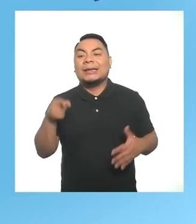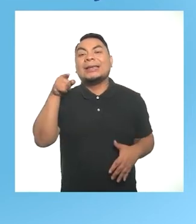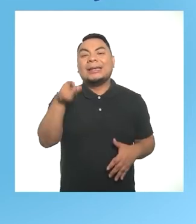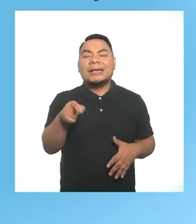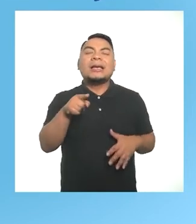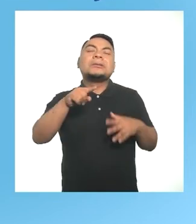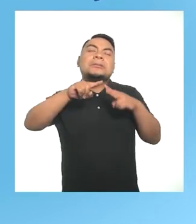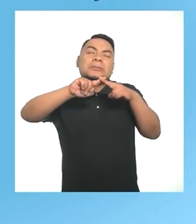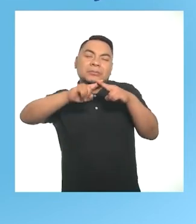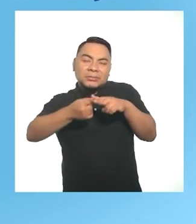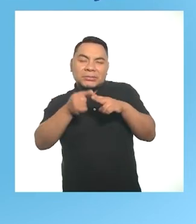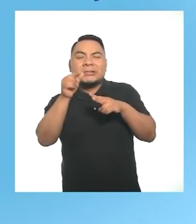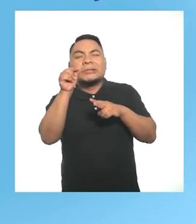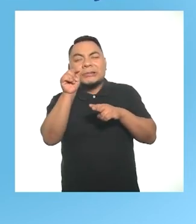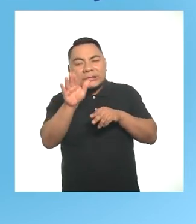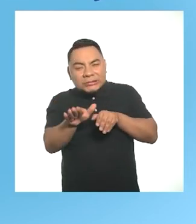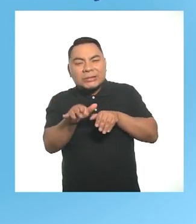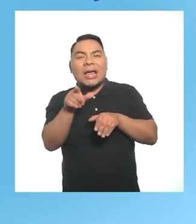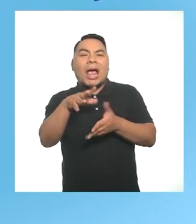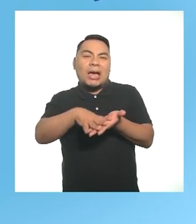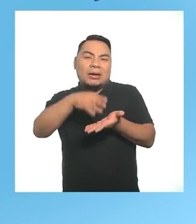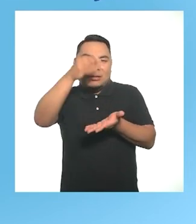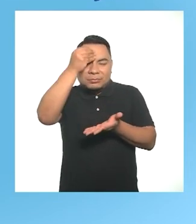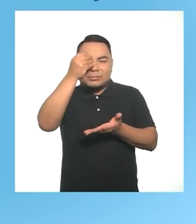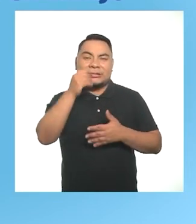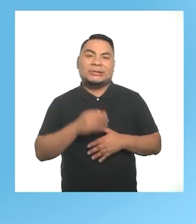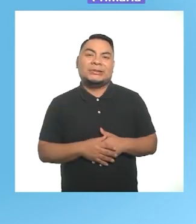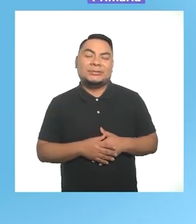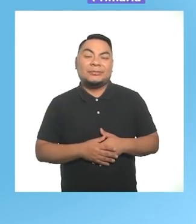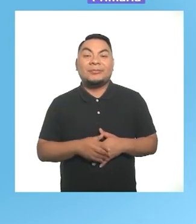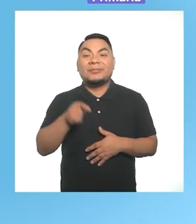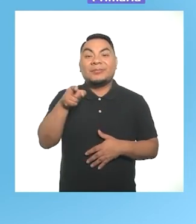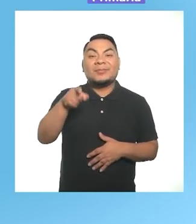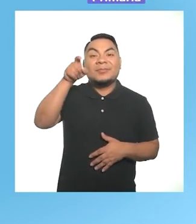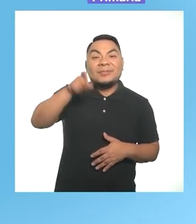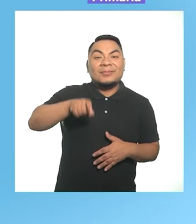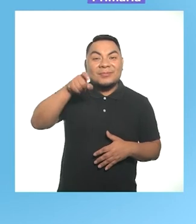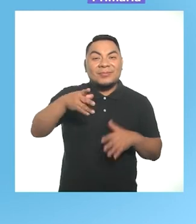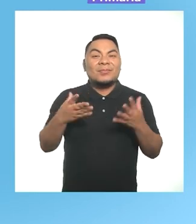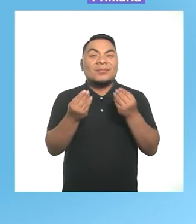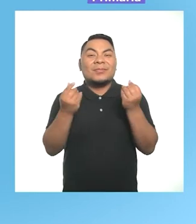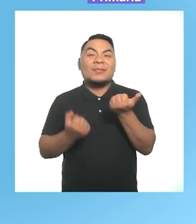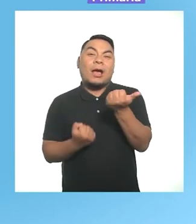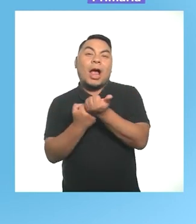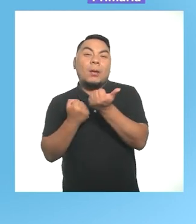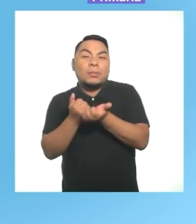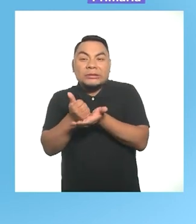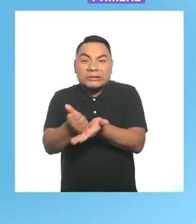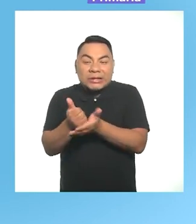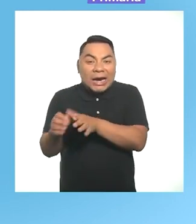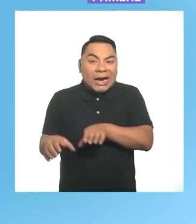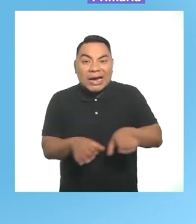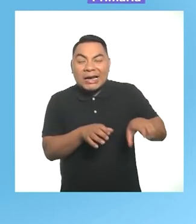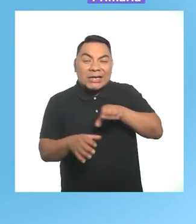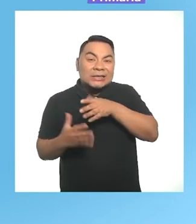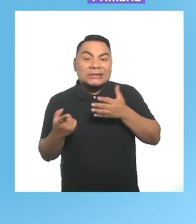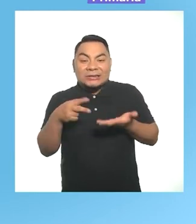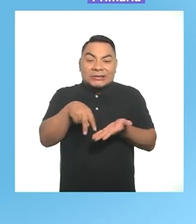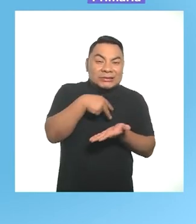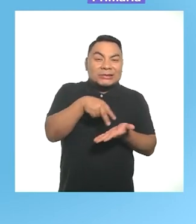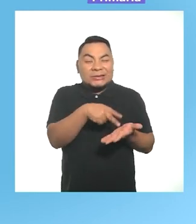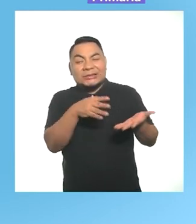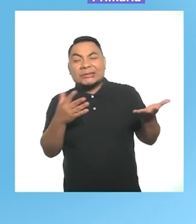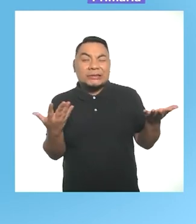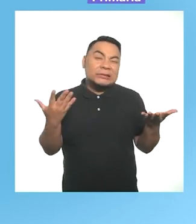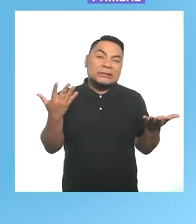que están iniciando el proceso de aprendizaje. Si necesitó mucho apoyo para realizar los